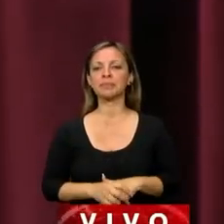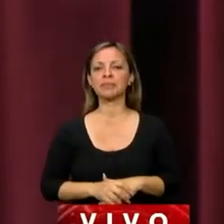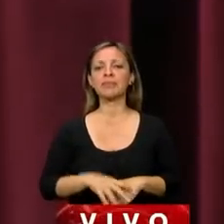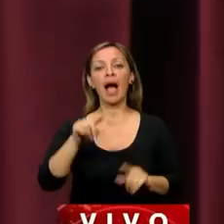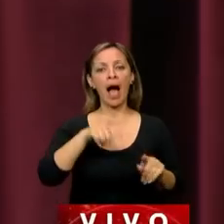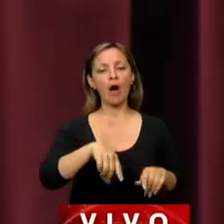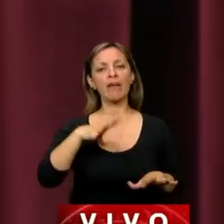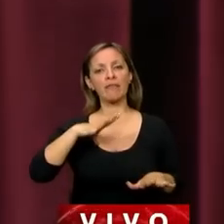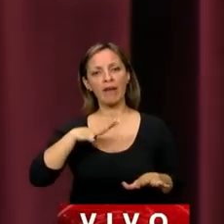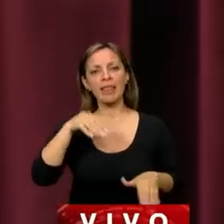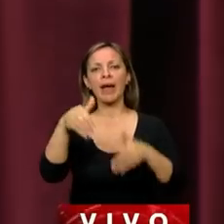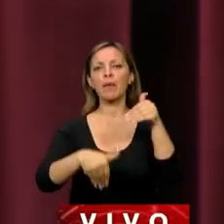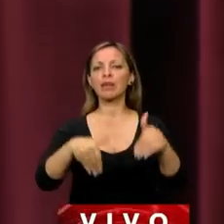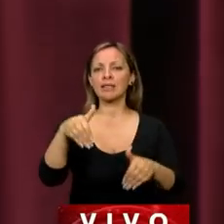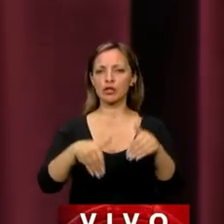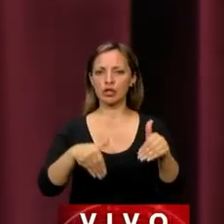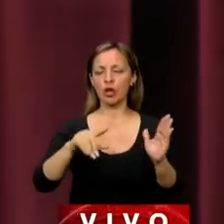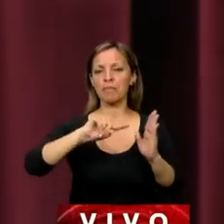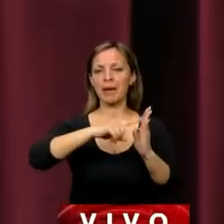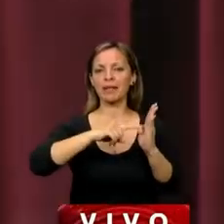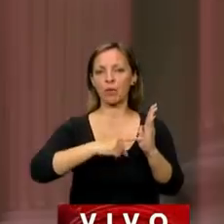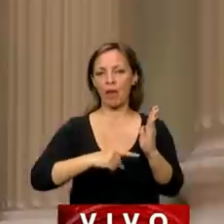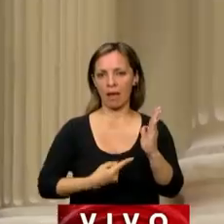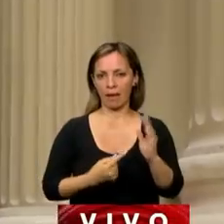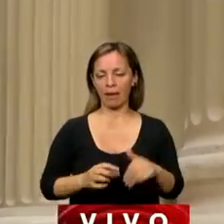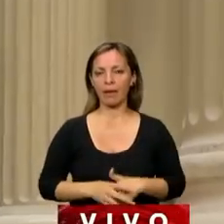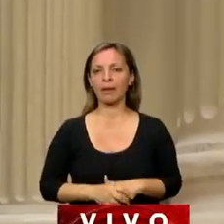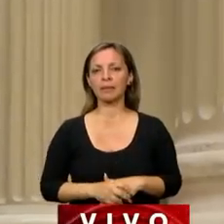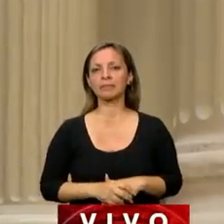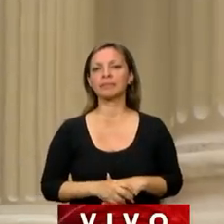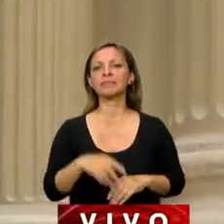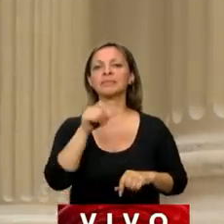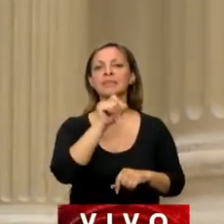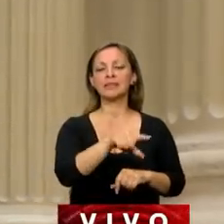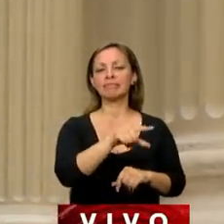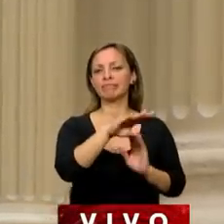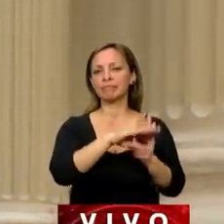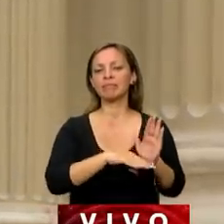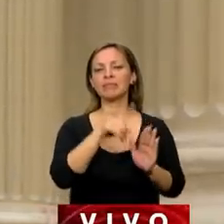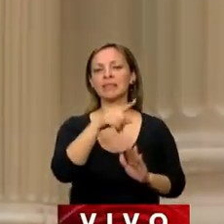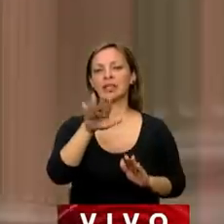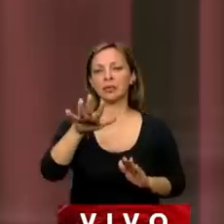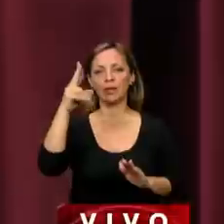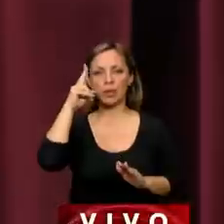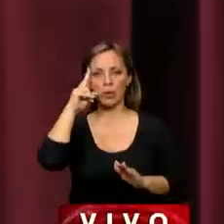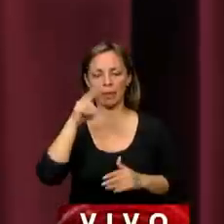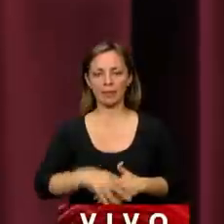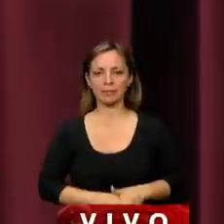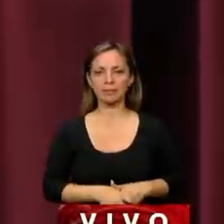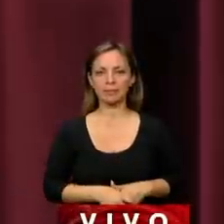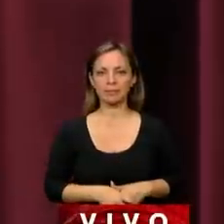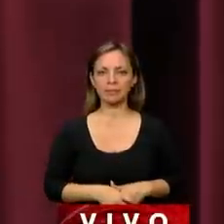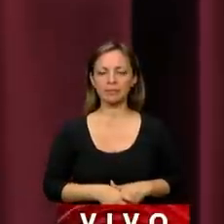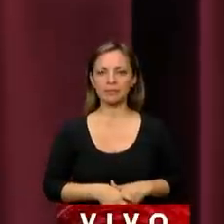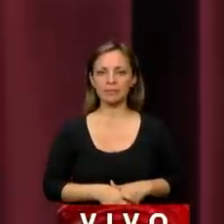Vamos a pasar a la votación en particular de la OD número 159.